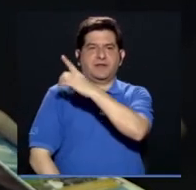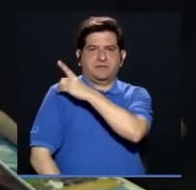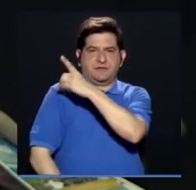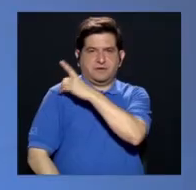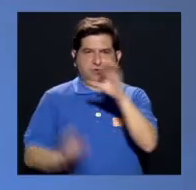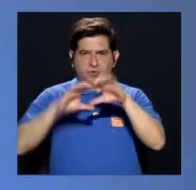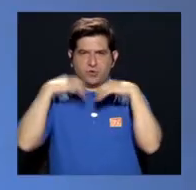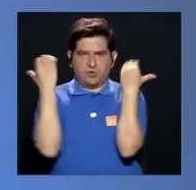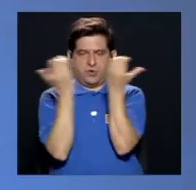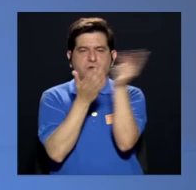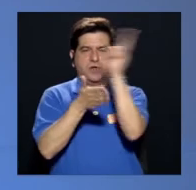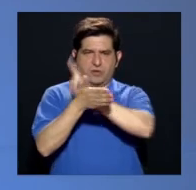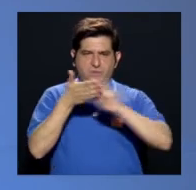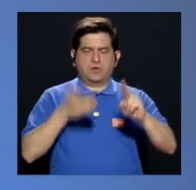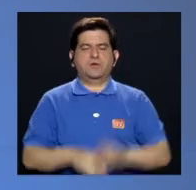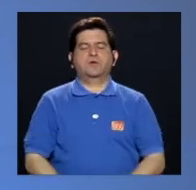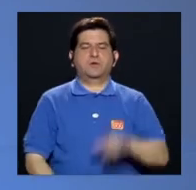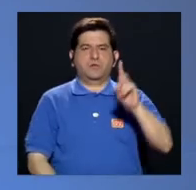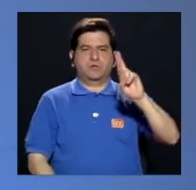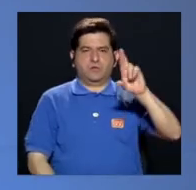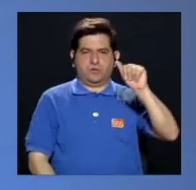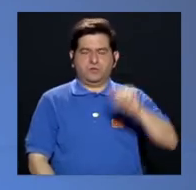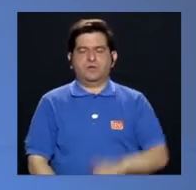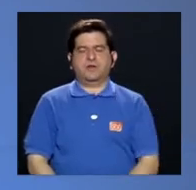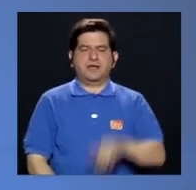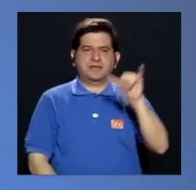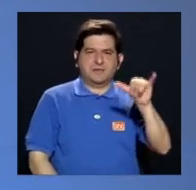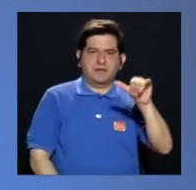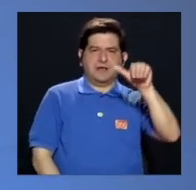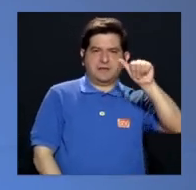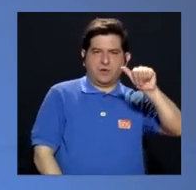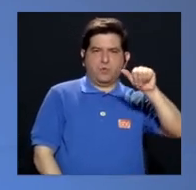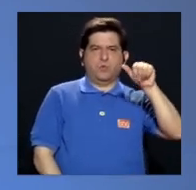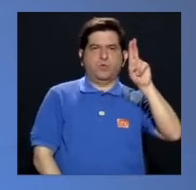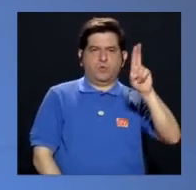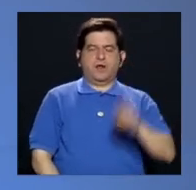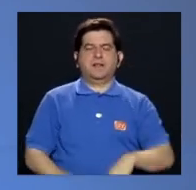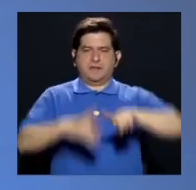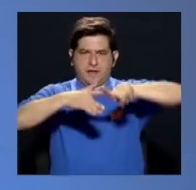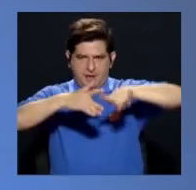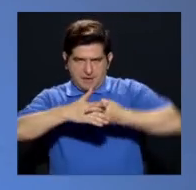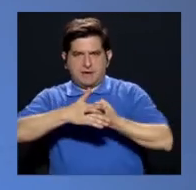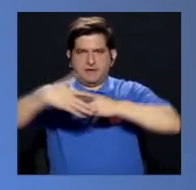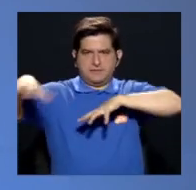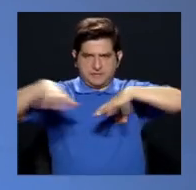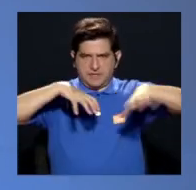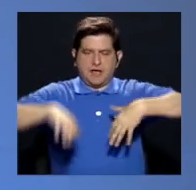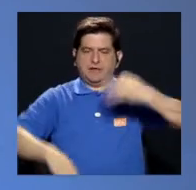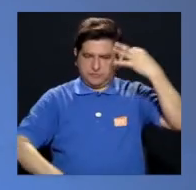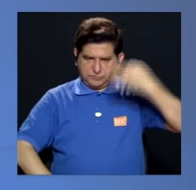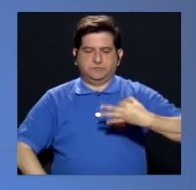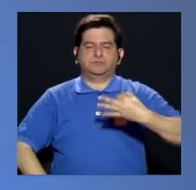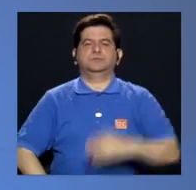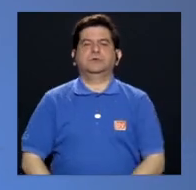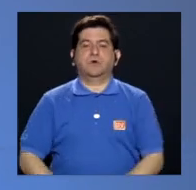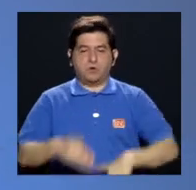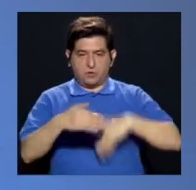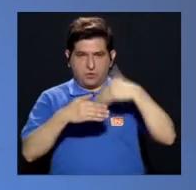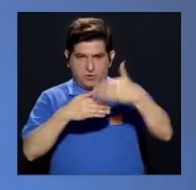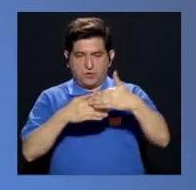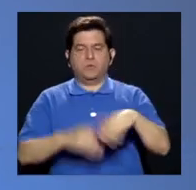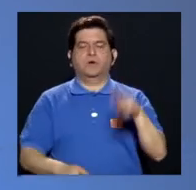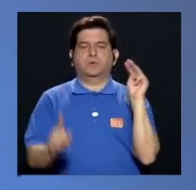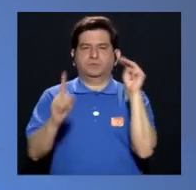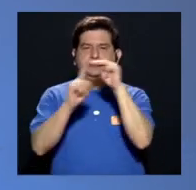del Consejo Universitario, la doctora Yamilet Angulo Ugalde, hará la apertura de esta sesión solemne y procederá a dar